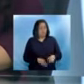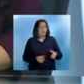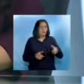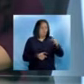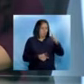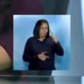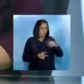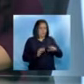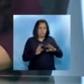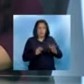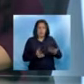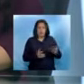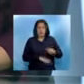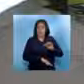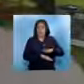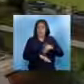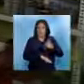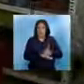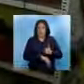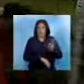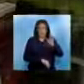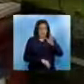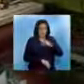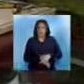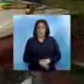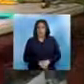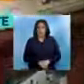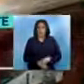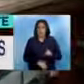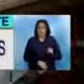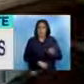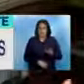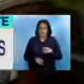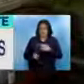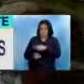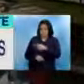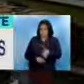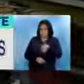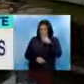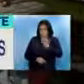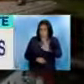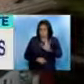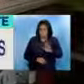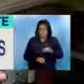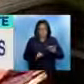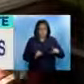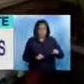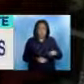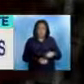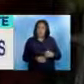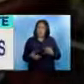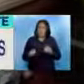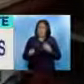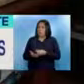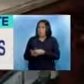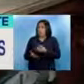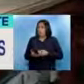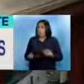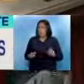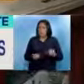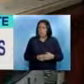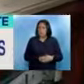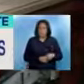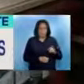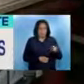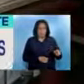hicieron un operativo en Atevitarte. A domicilio, estoy viendo a Soldado Chapa. ¿Y estos teléfonos son suyos? Sí, son míos. ¿Todo, cómo los ha adquirido usted, caballero?